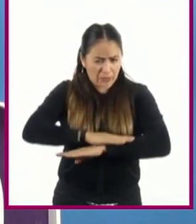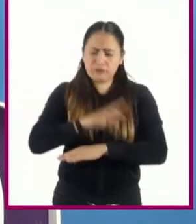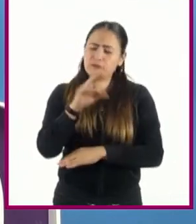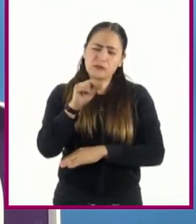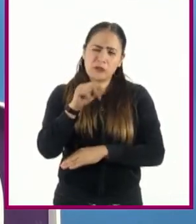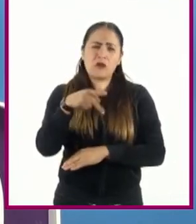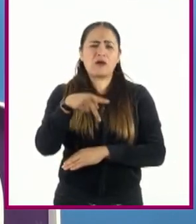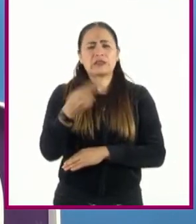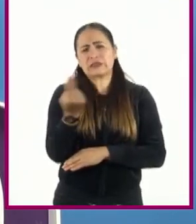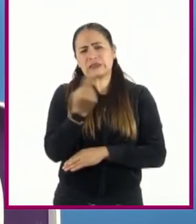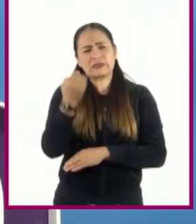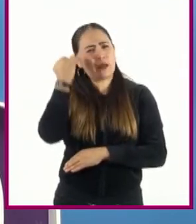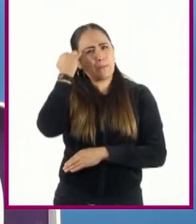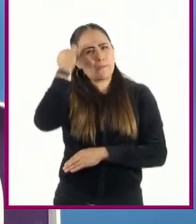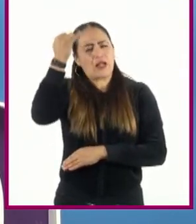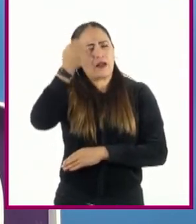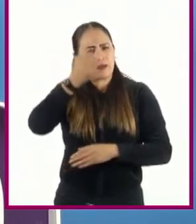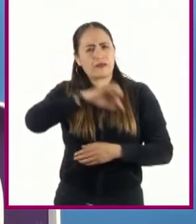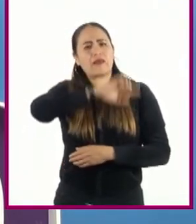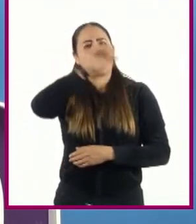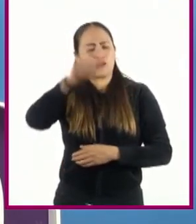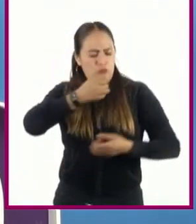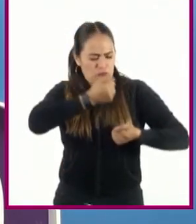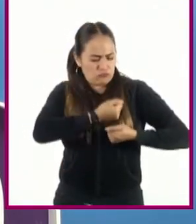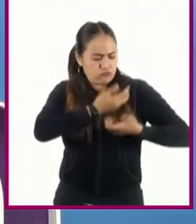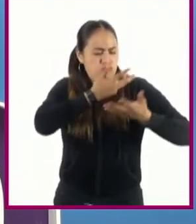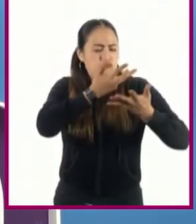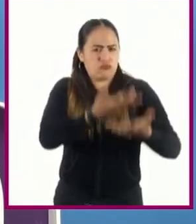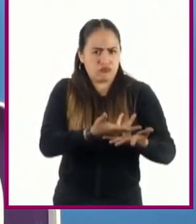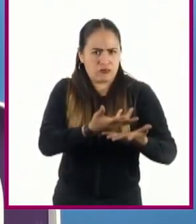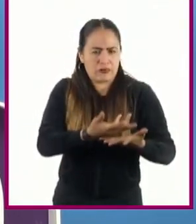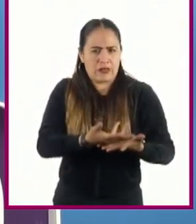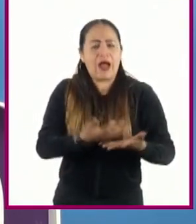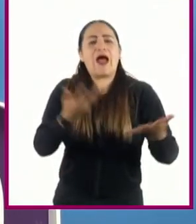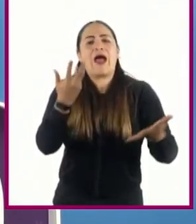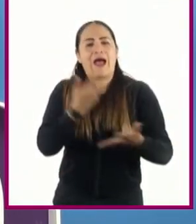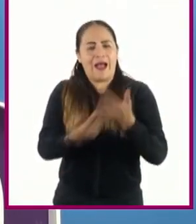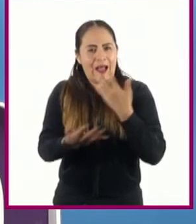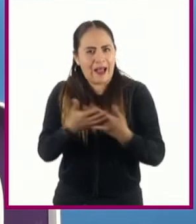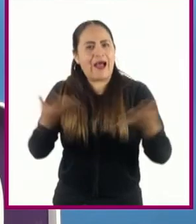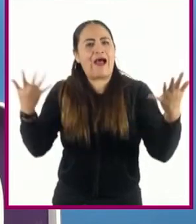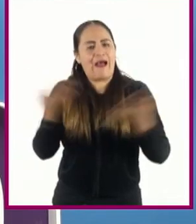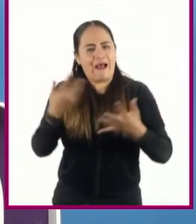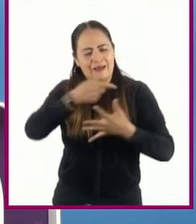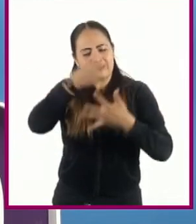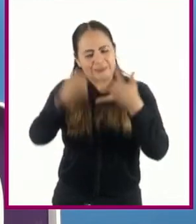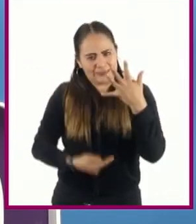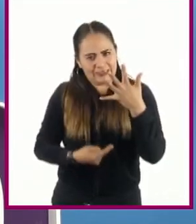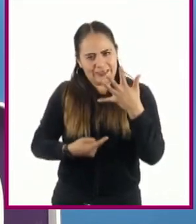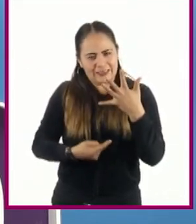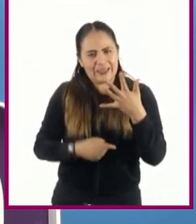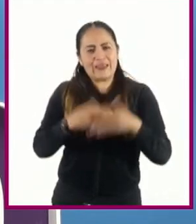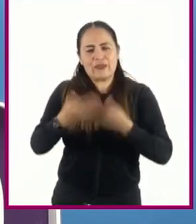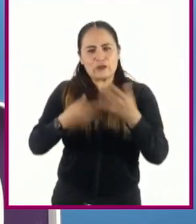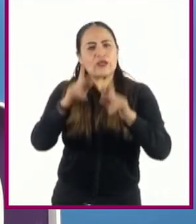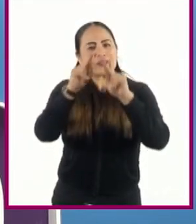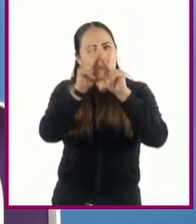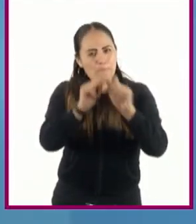se expresen y se tomen acciones concretas, como las que hemos visto, para hacer realidad la paz en el